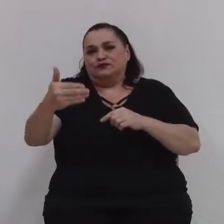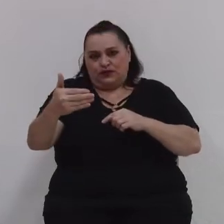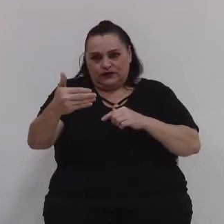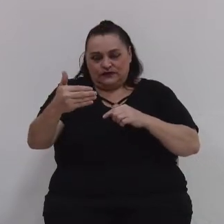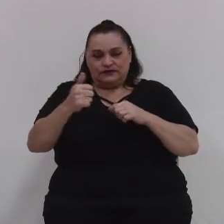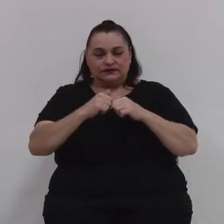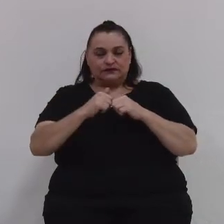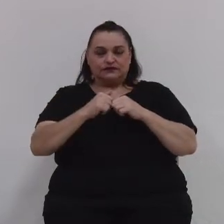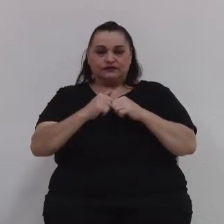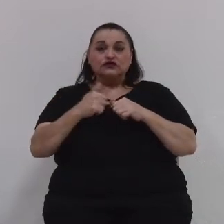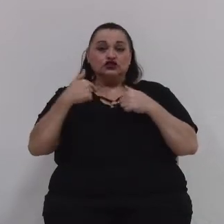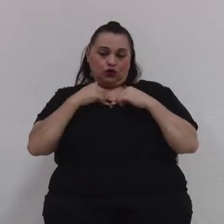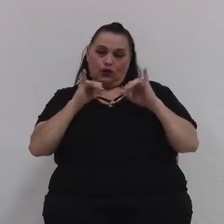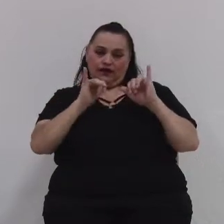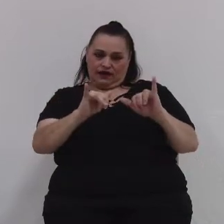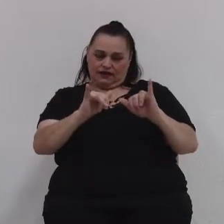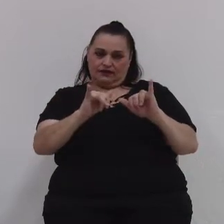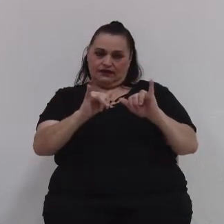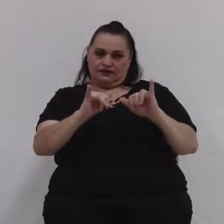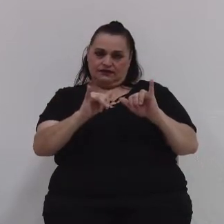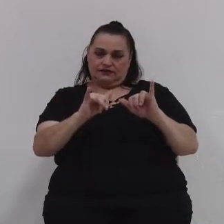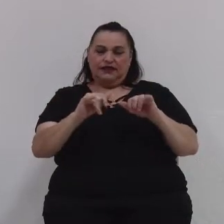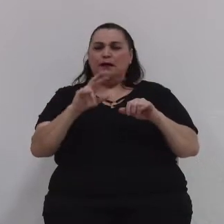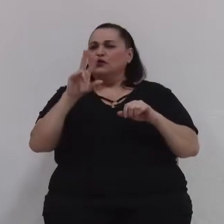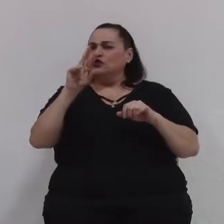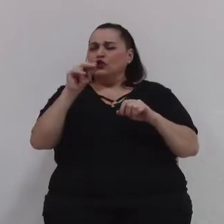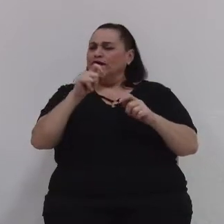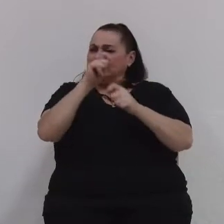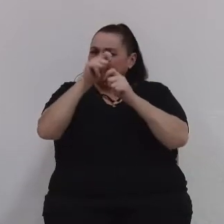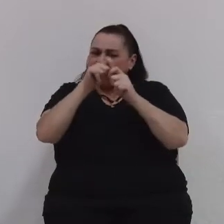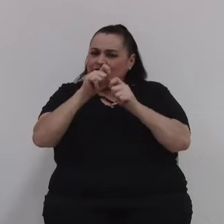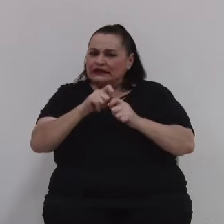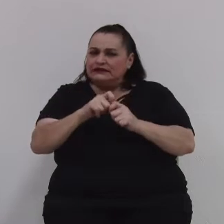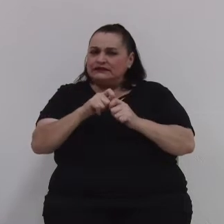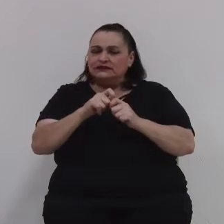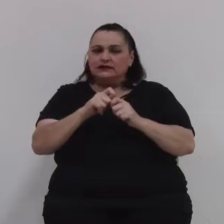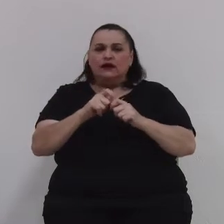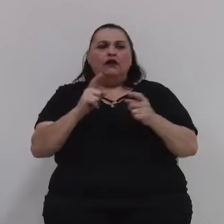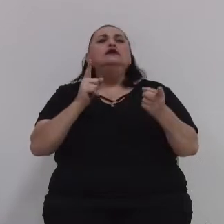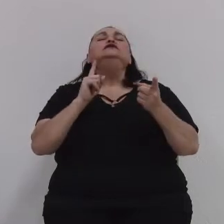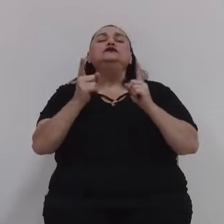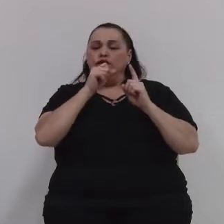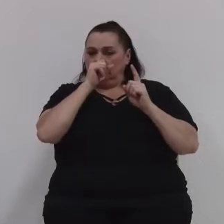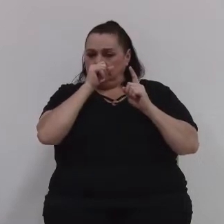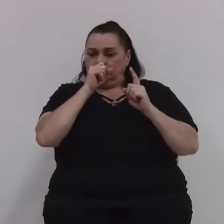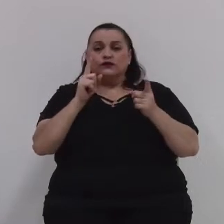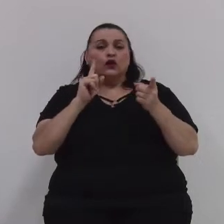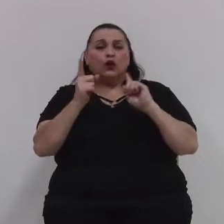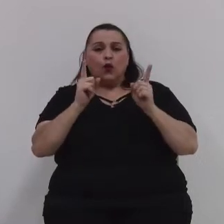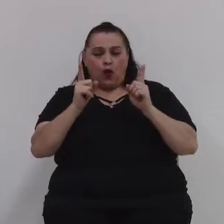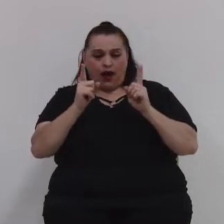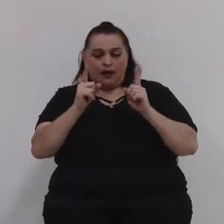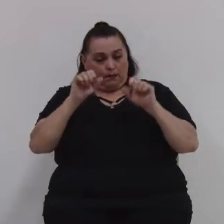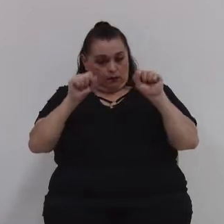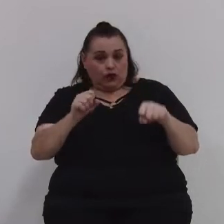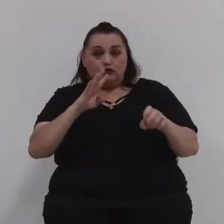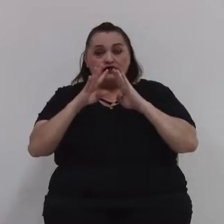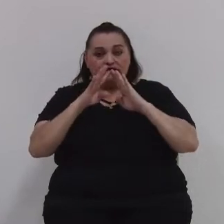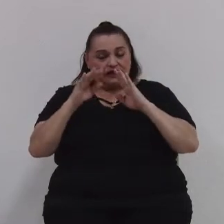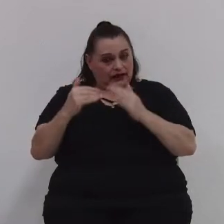Y yo lo dejaría por ahí, sin entrar en los detalles ya sobre cuál sería, que podríamos conversar en otra